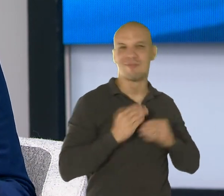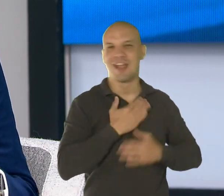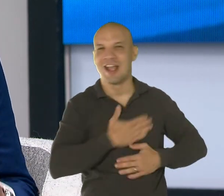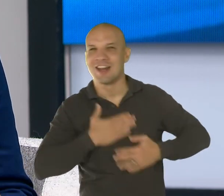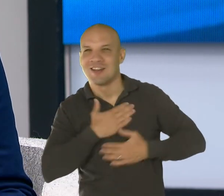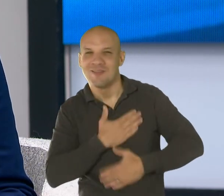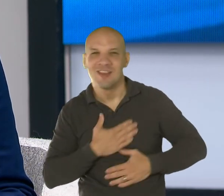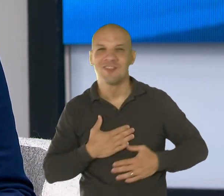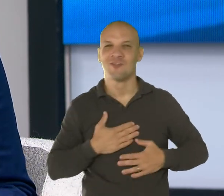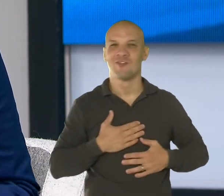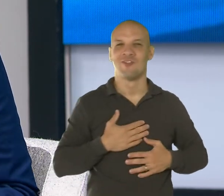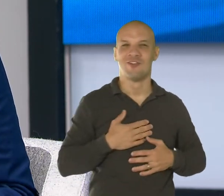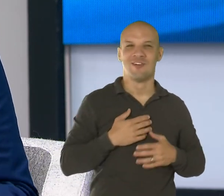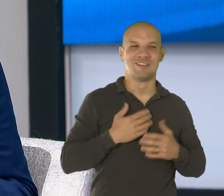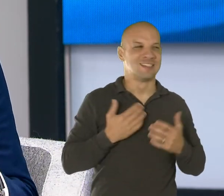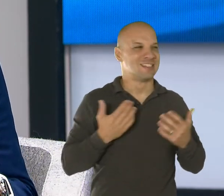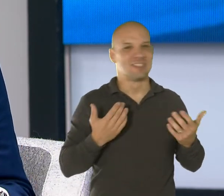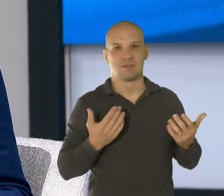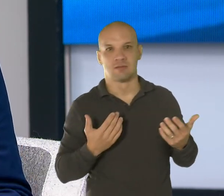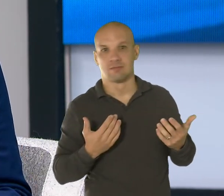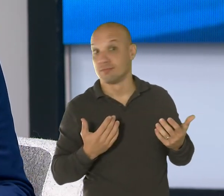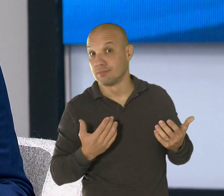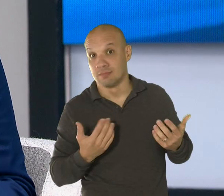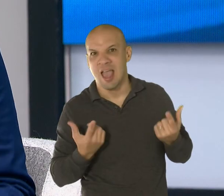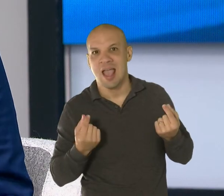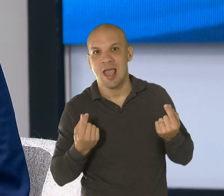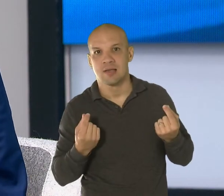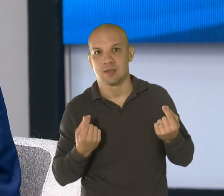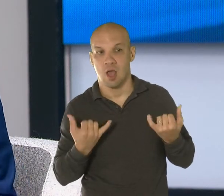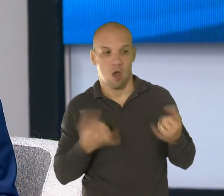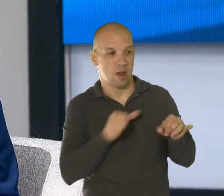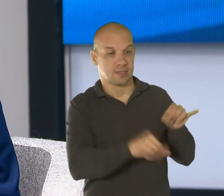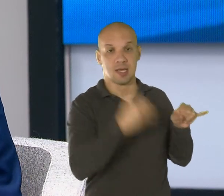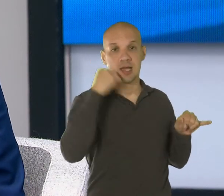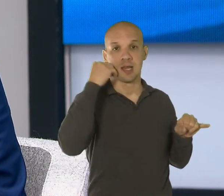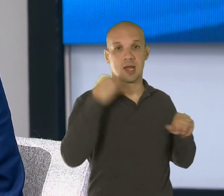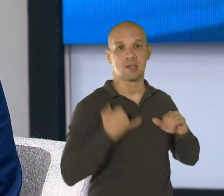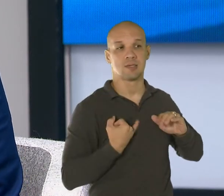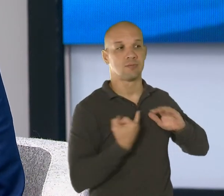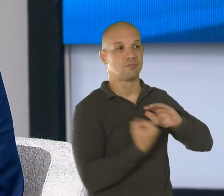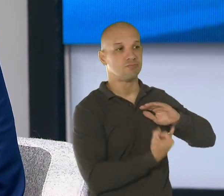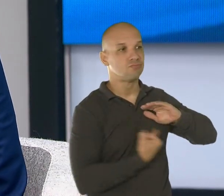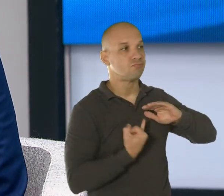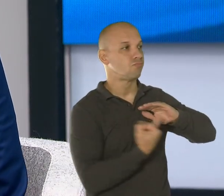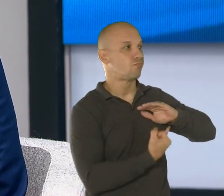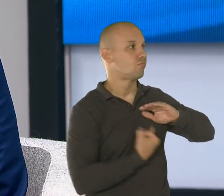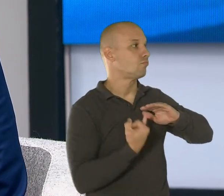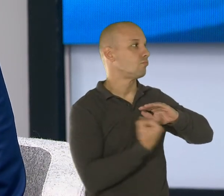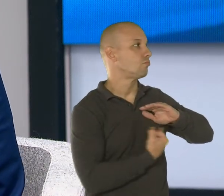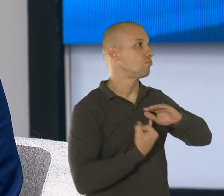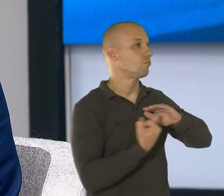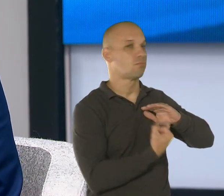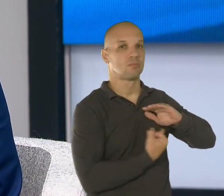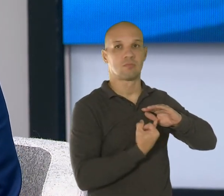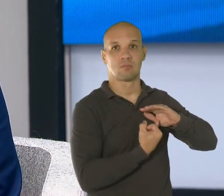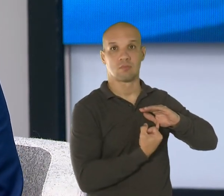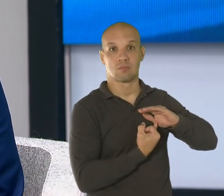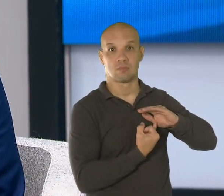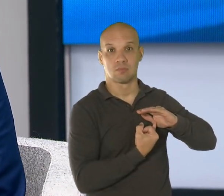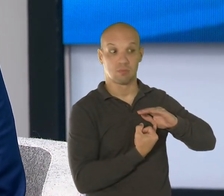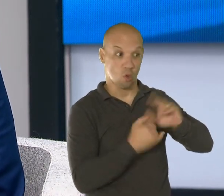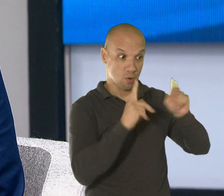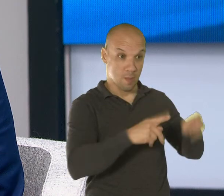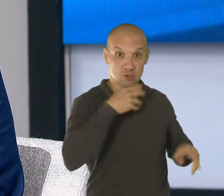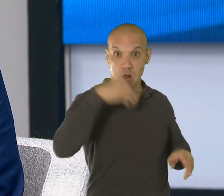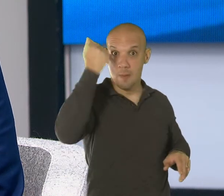mantenerse activos, no lo están y se van aislando cada vez más, y sabemos por estudios que hemos realizado que mientras más se aísla un adulto